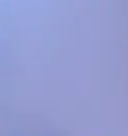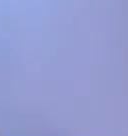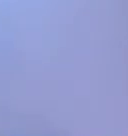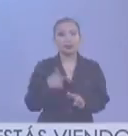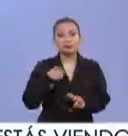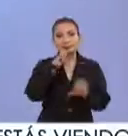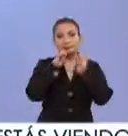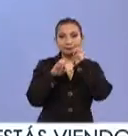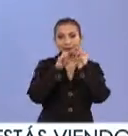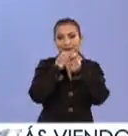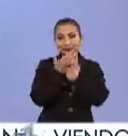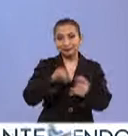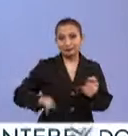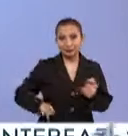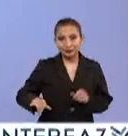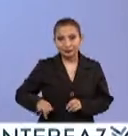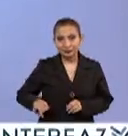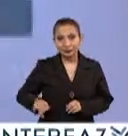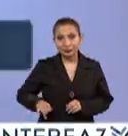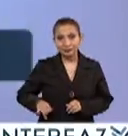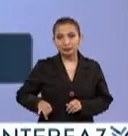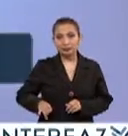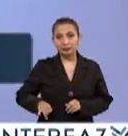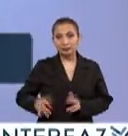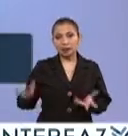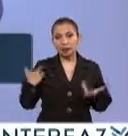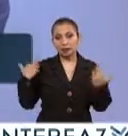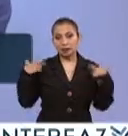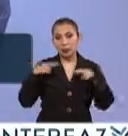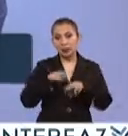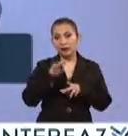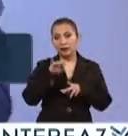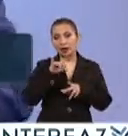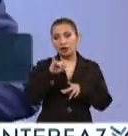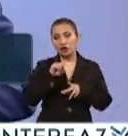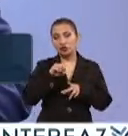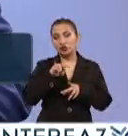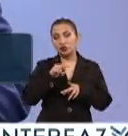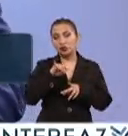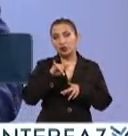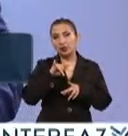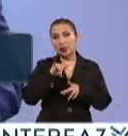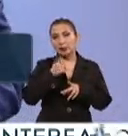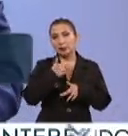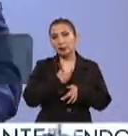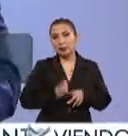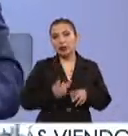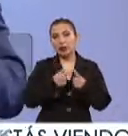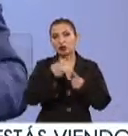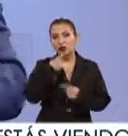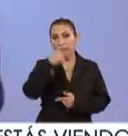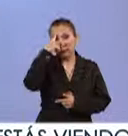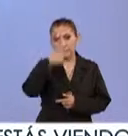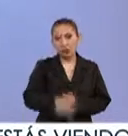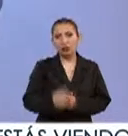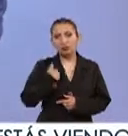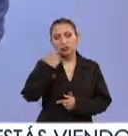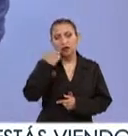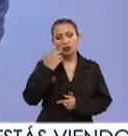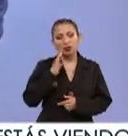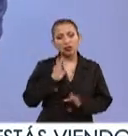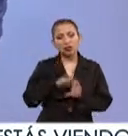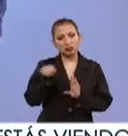Continuamos con esta entrevista muy interesante con el maestro Fernando Zuinaga Cárdenas, presidente nacional de la Cruz Roja Mexicana. Me gustaría